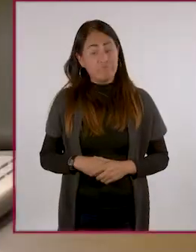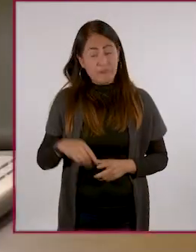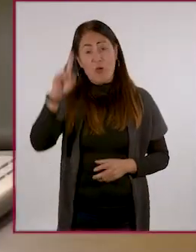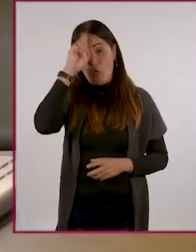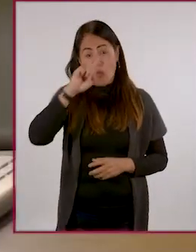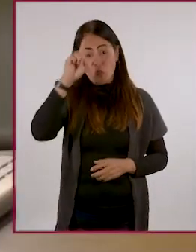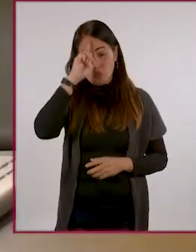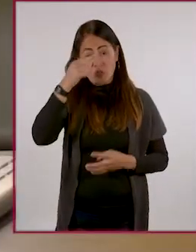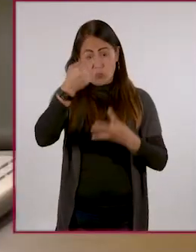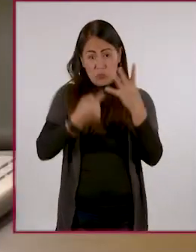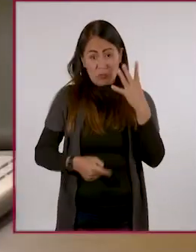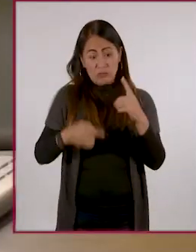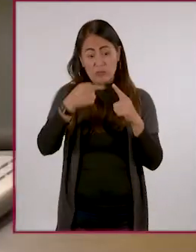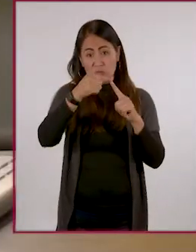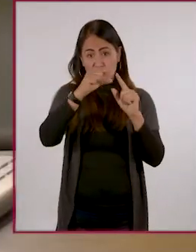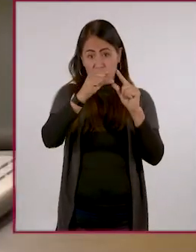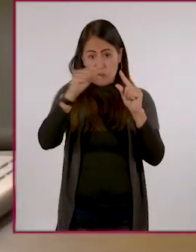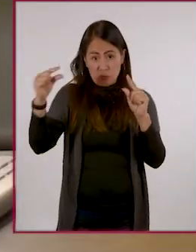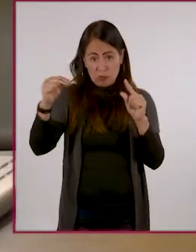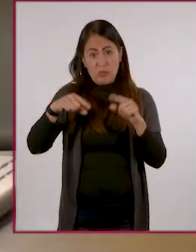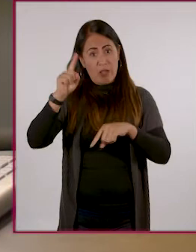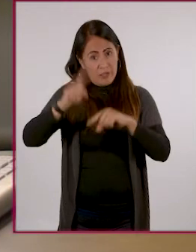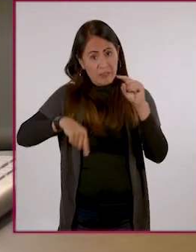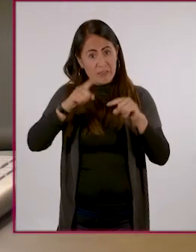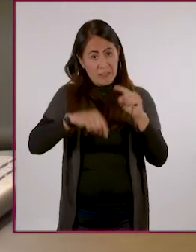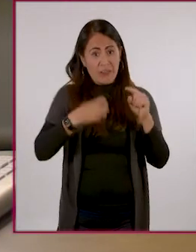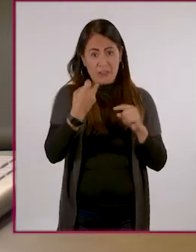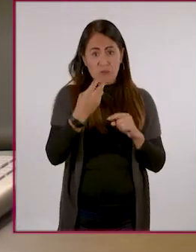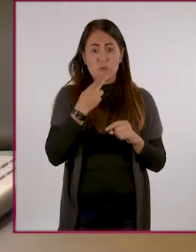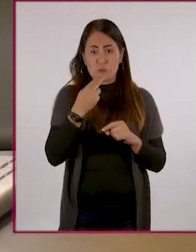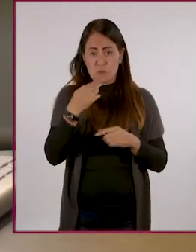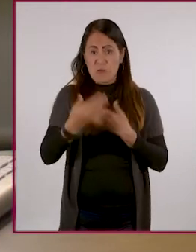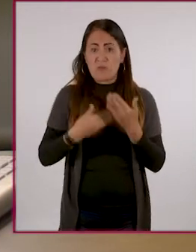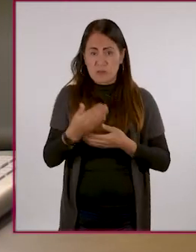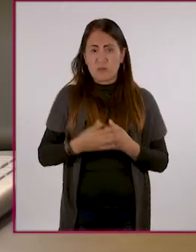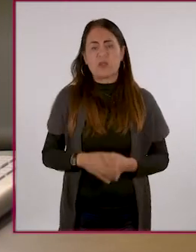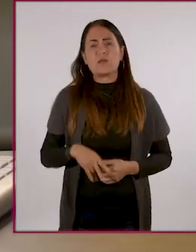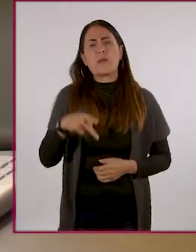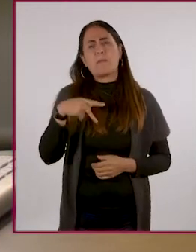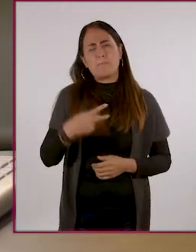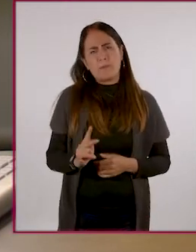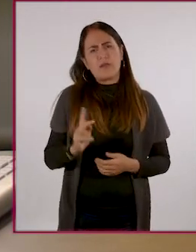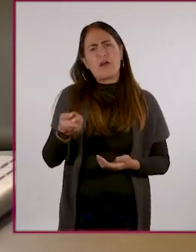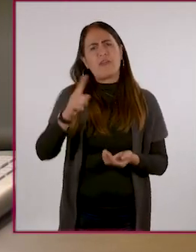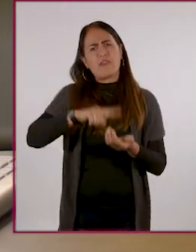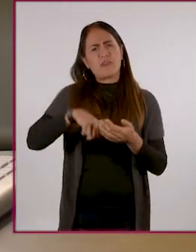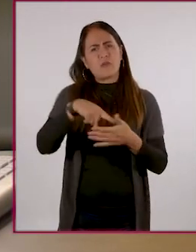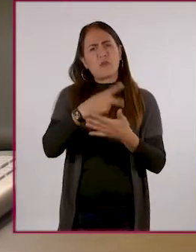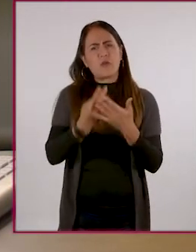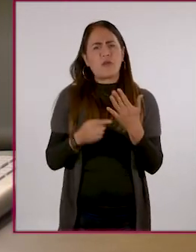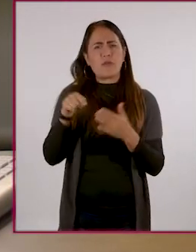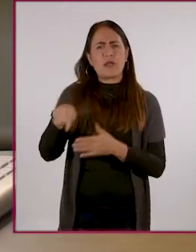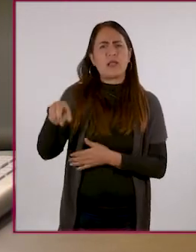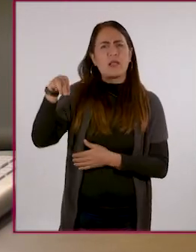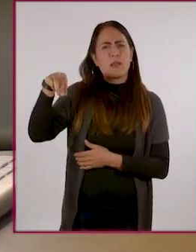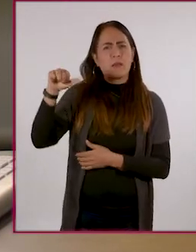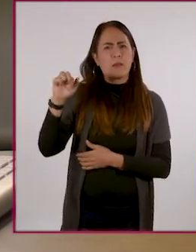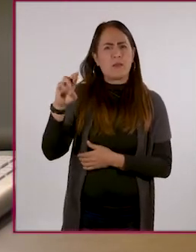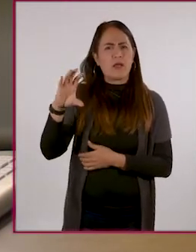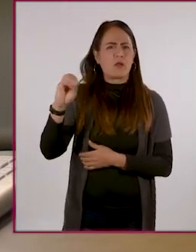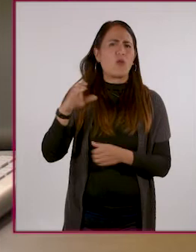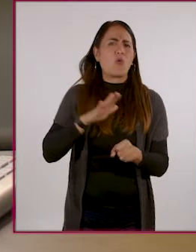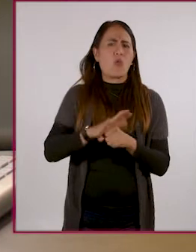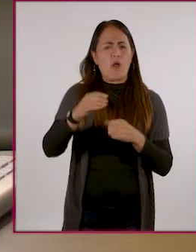Qué buen truco ese de eliminar filas, nos será de gran utilidad. En cuanto al tipo de software, mejor vamos a preguntarle a Marco Yair cuál utiliza